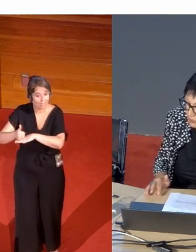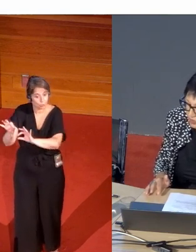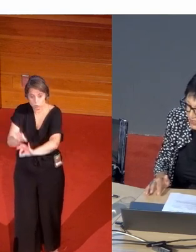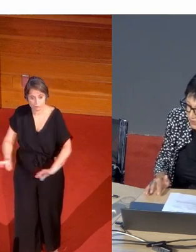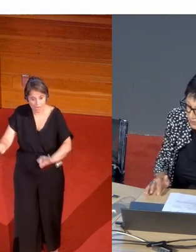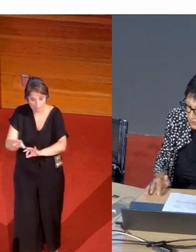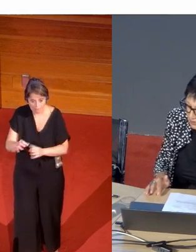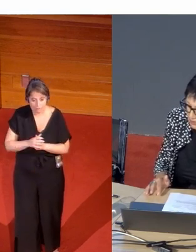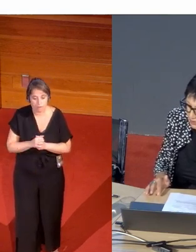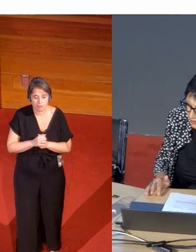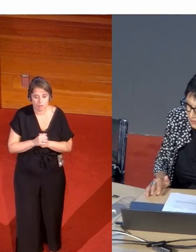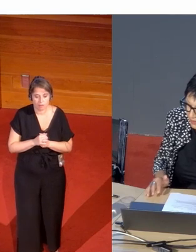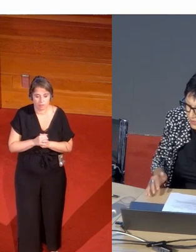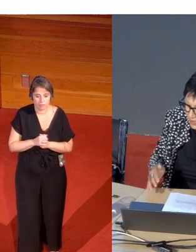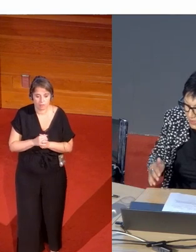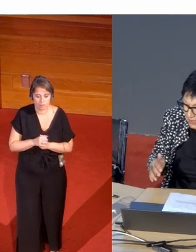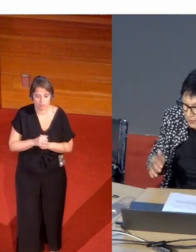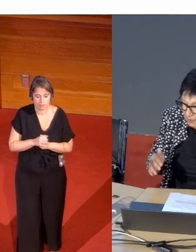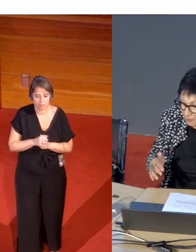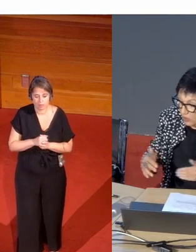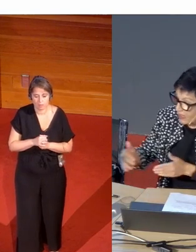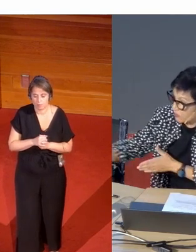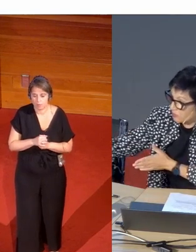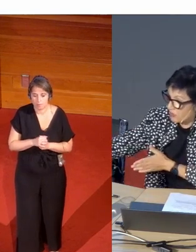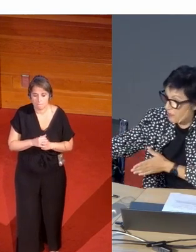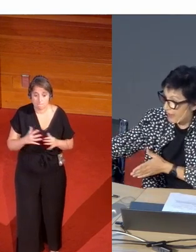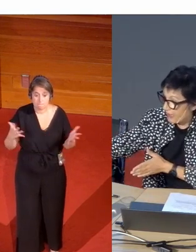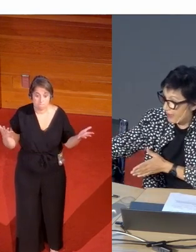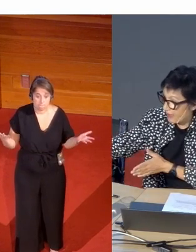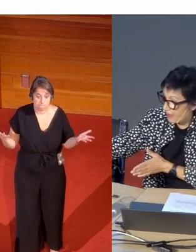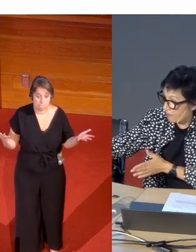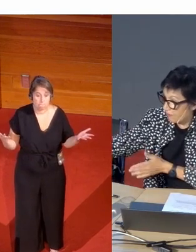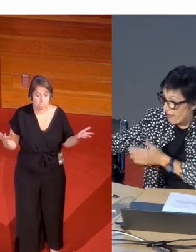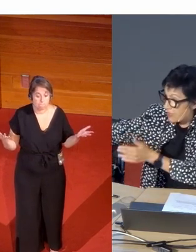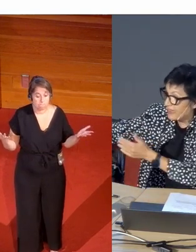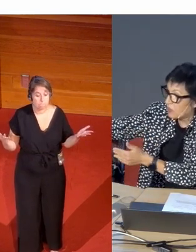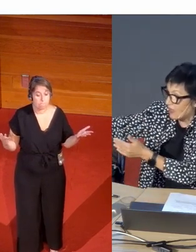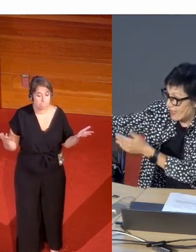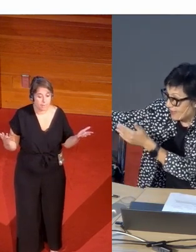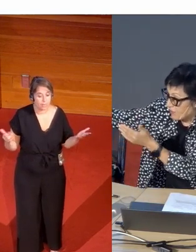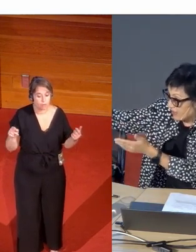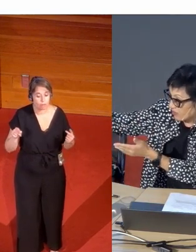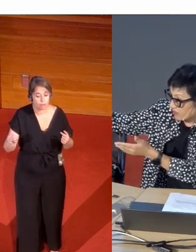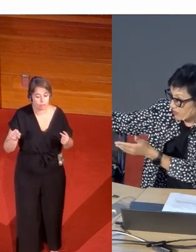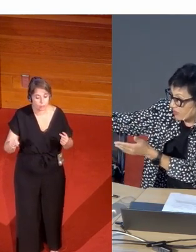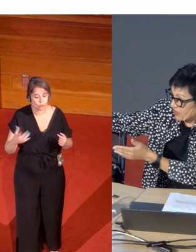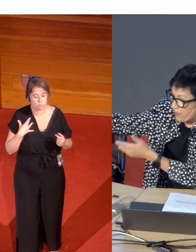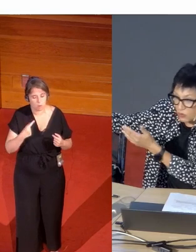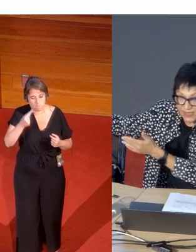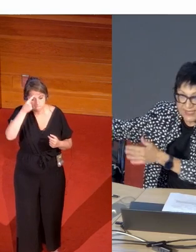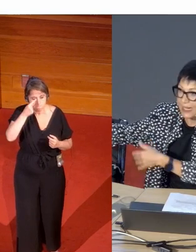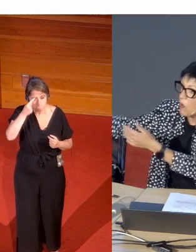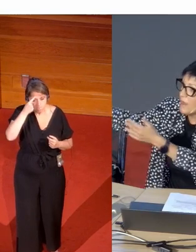en las instituciones pero claro por otra parte va alimentando el resentimiento